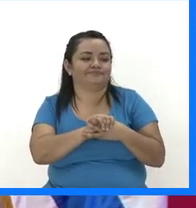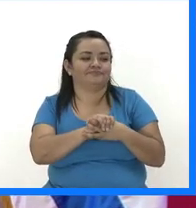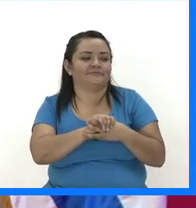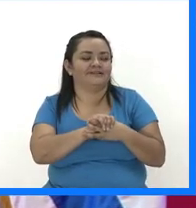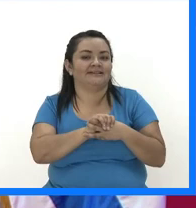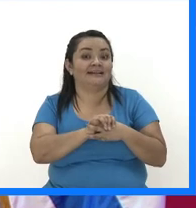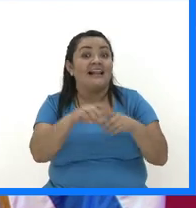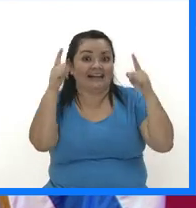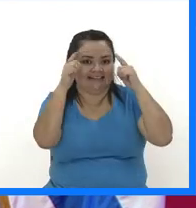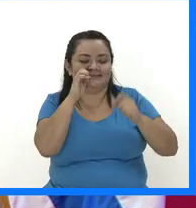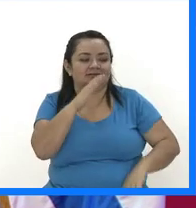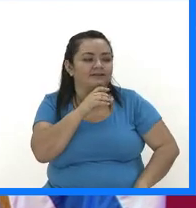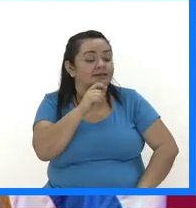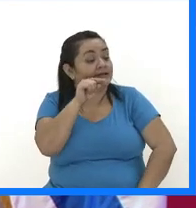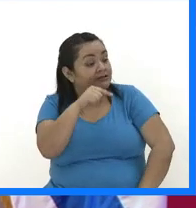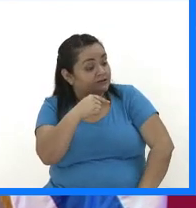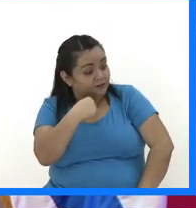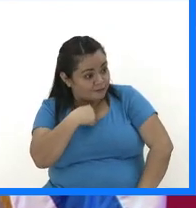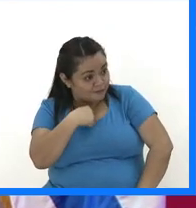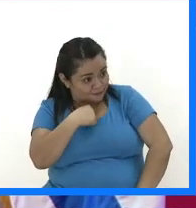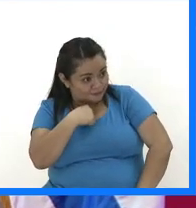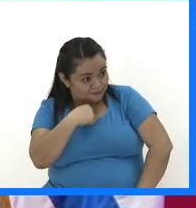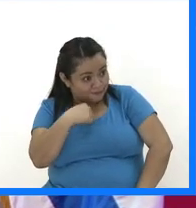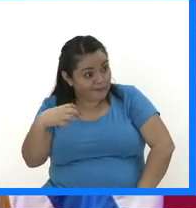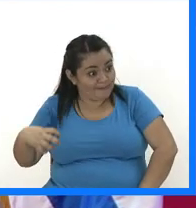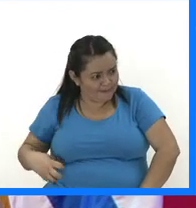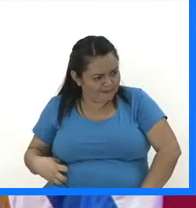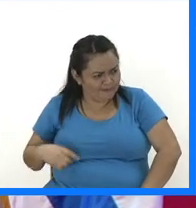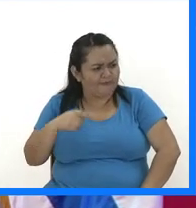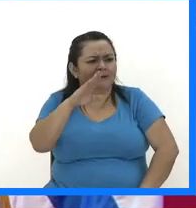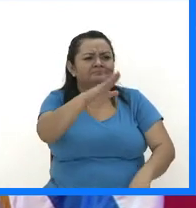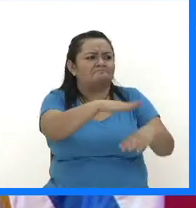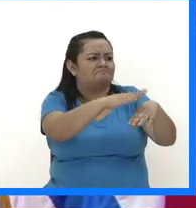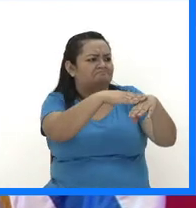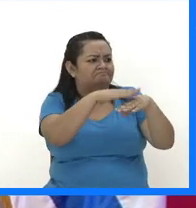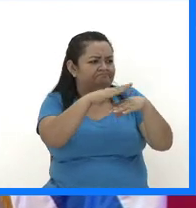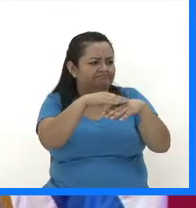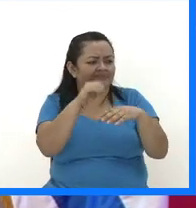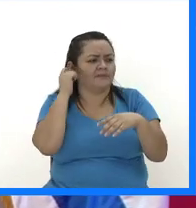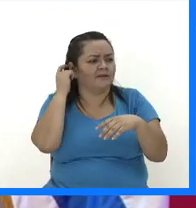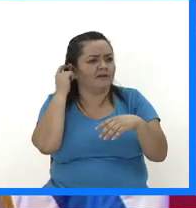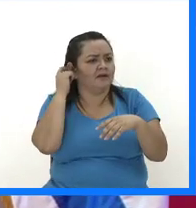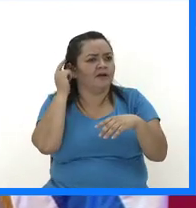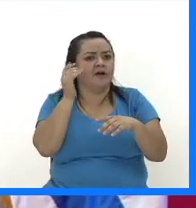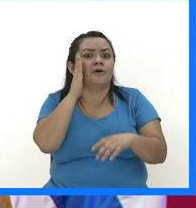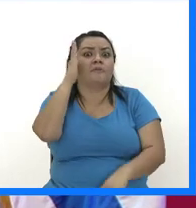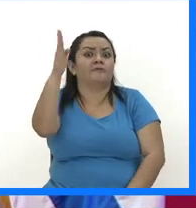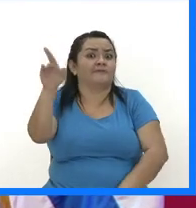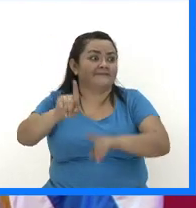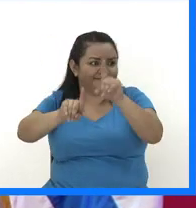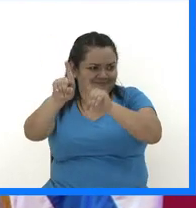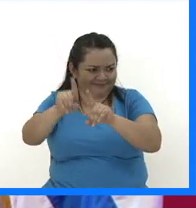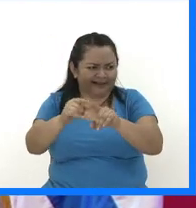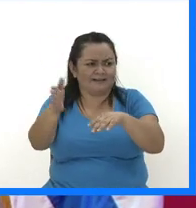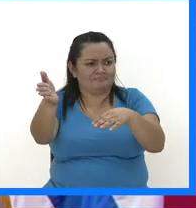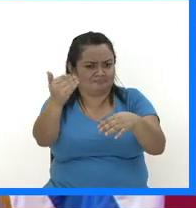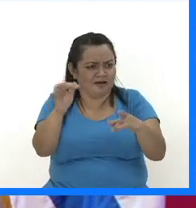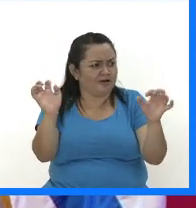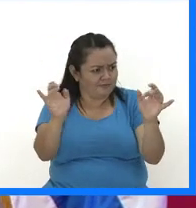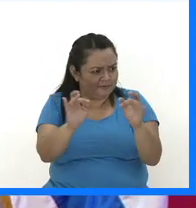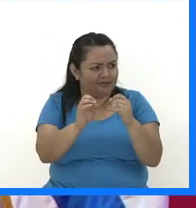si lo que yo te estoy diciendo es mentira anda ya mete todos los profetas del va a ver